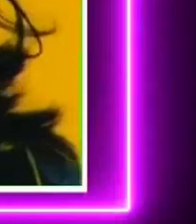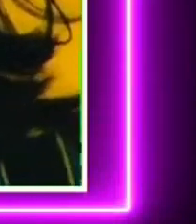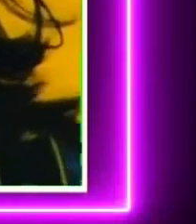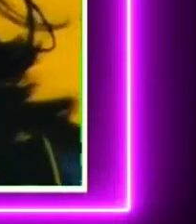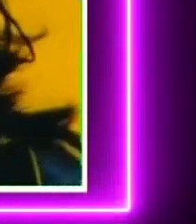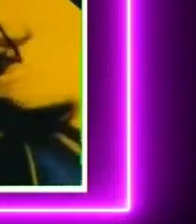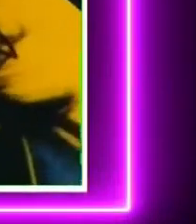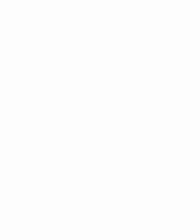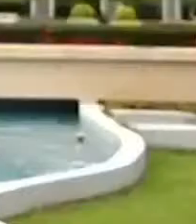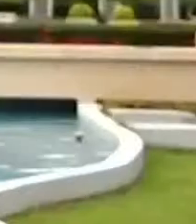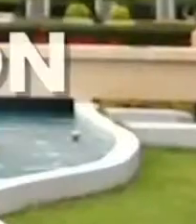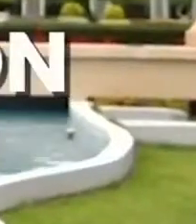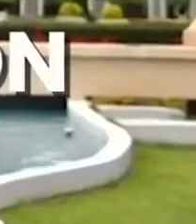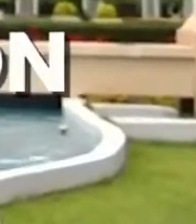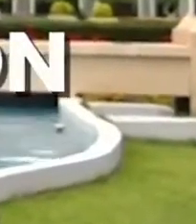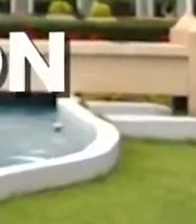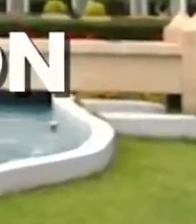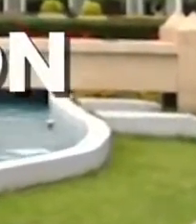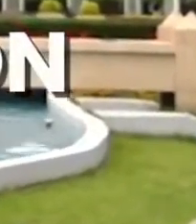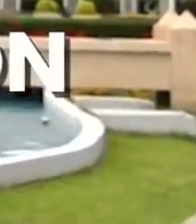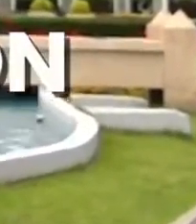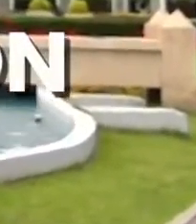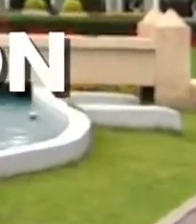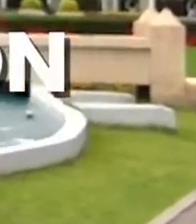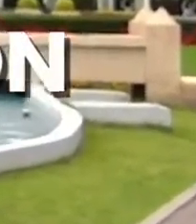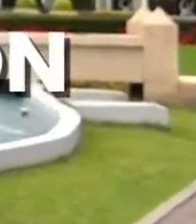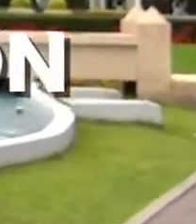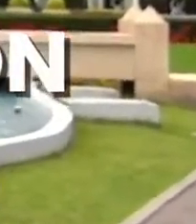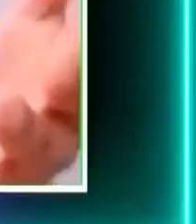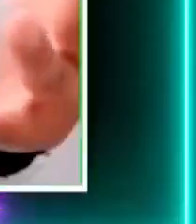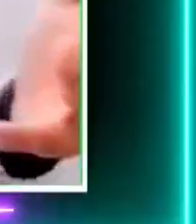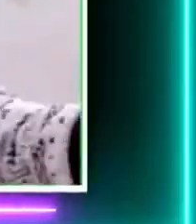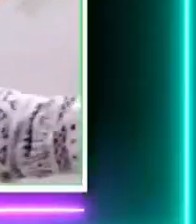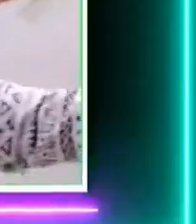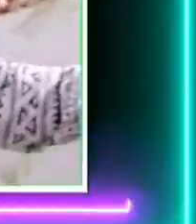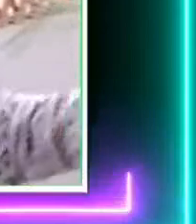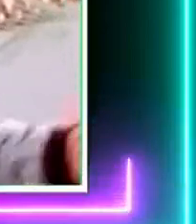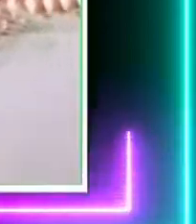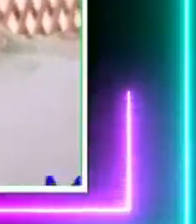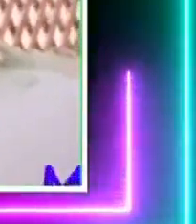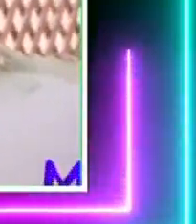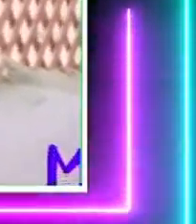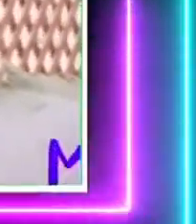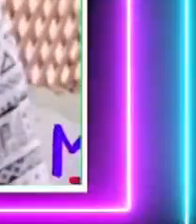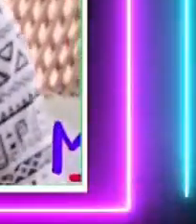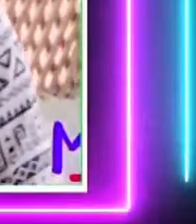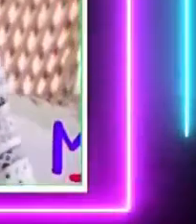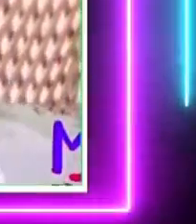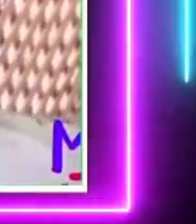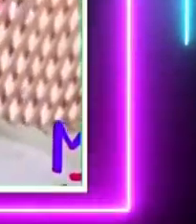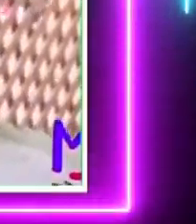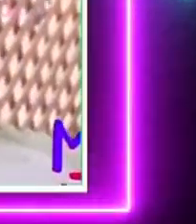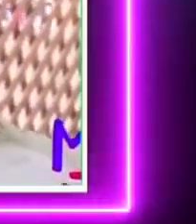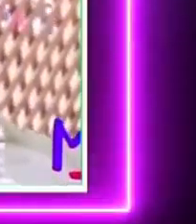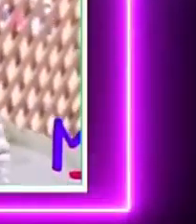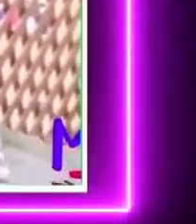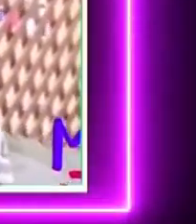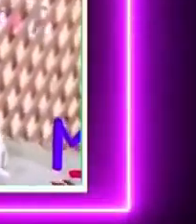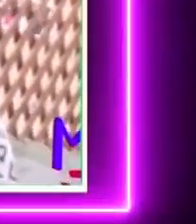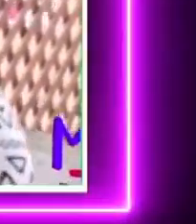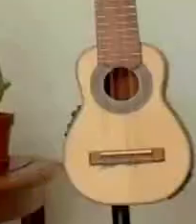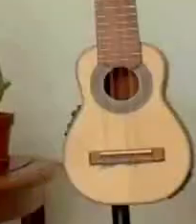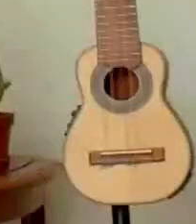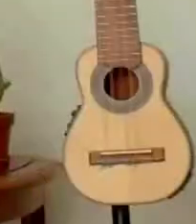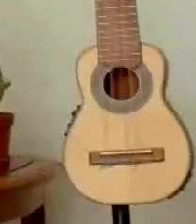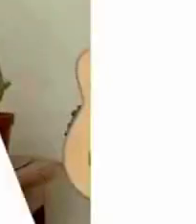muy lejos. Jason Mesa en concierto en casa. No quieres taparme, adiós para siempre.